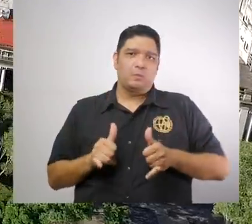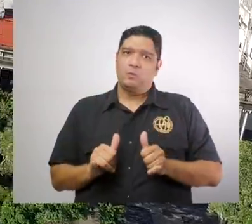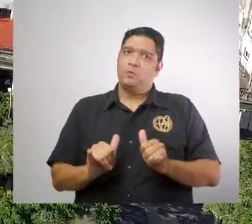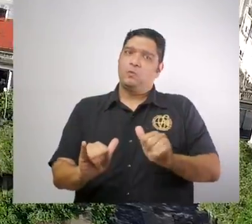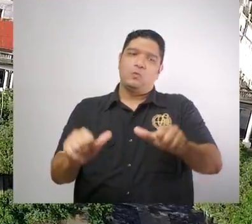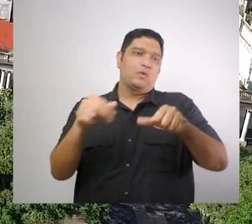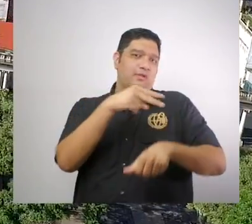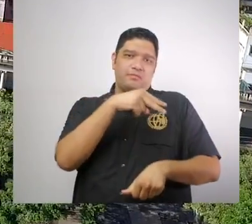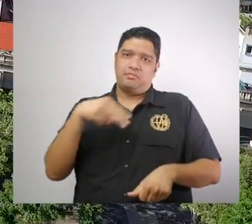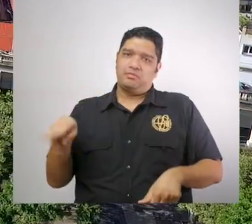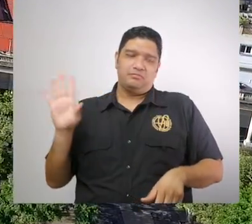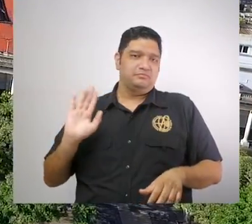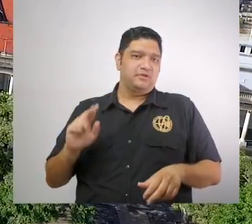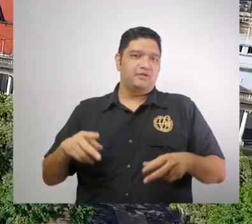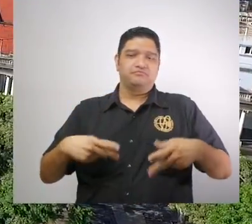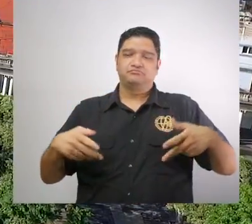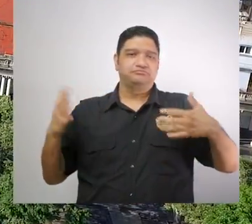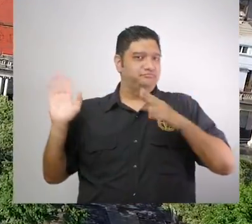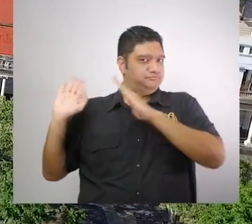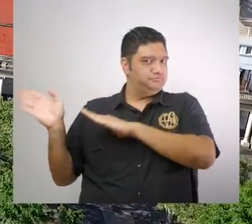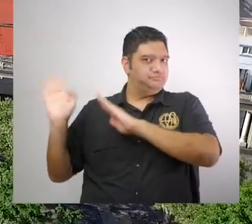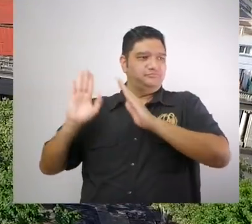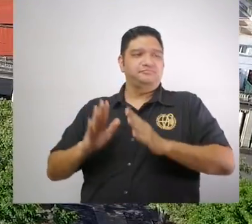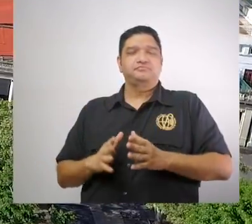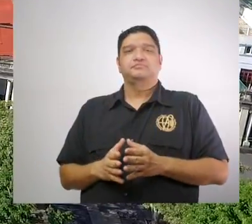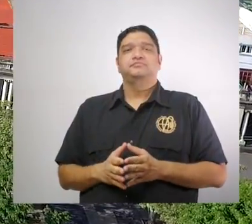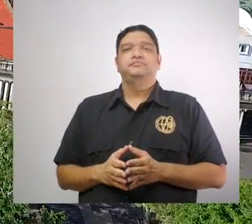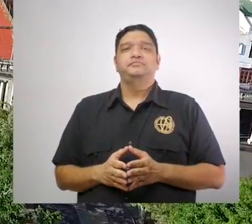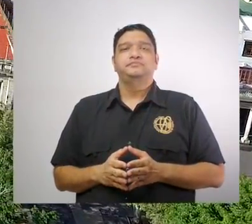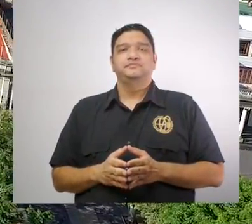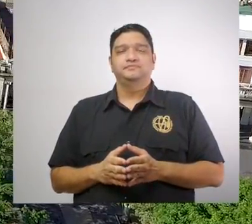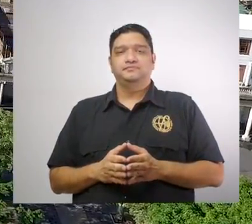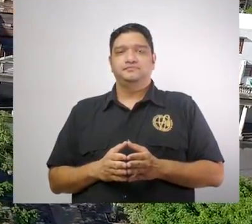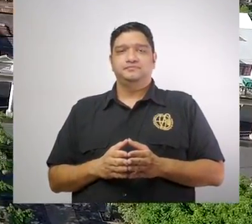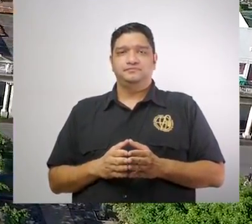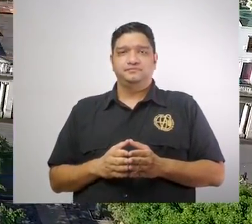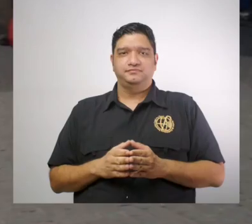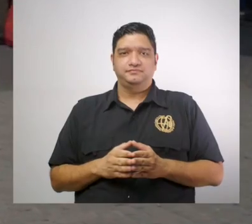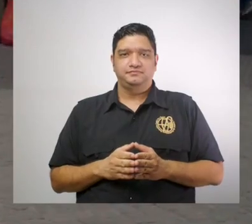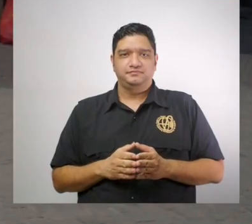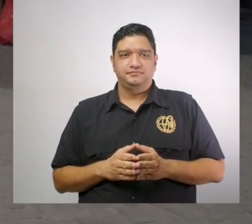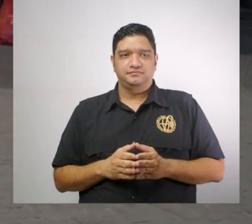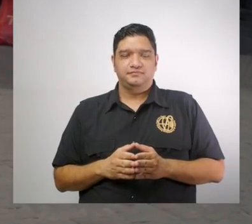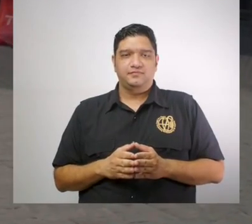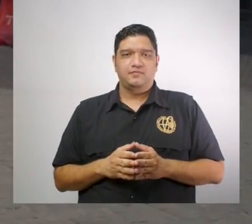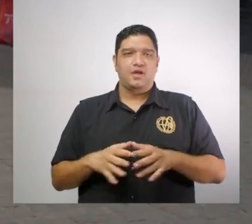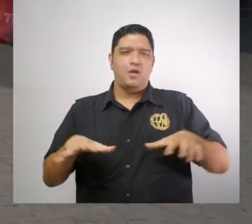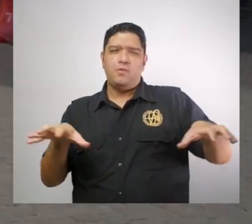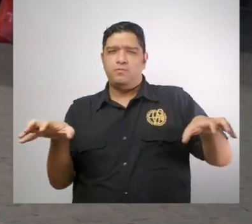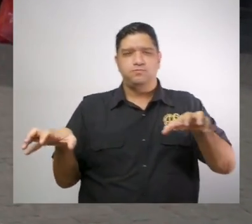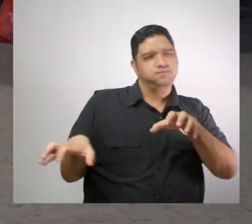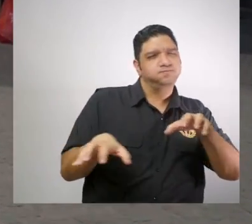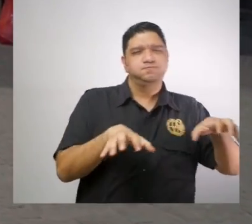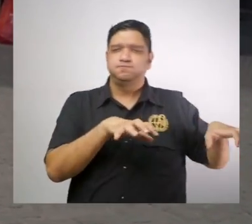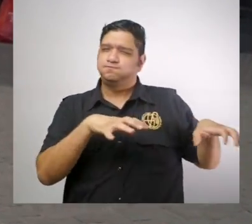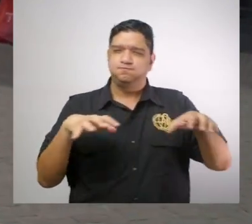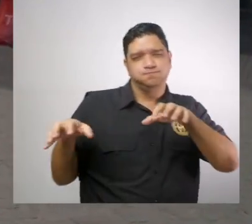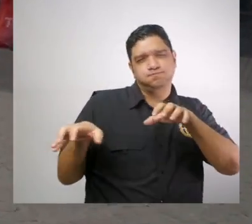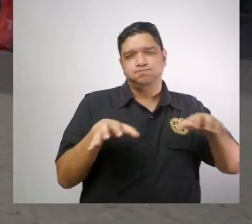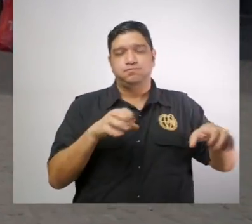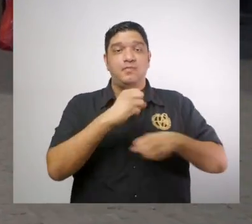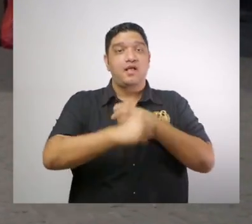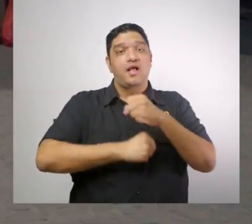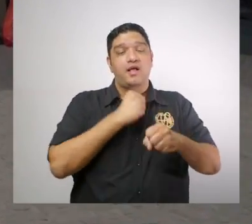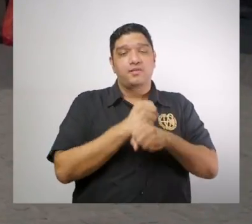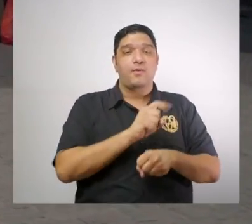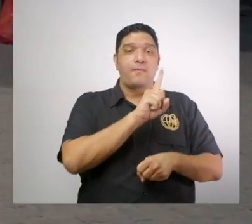más frecuente y el que ha llegado hasta nuestros días. Con los terremotos de 1917